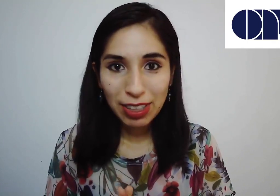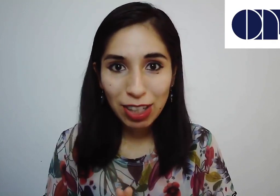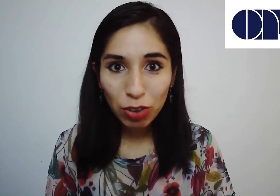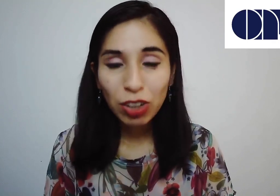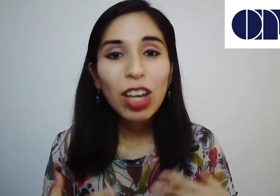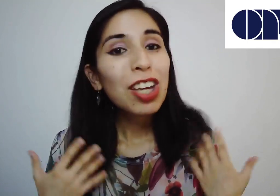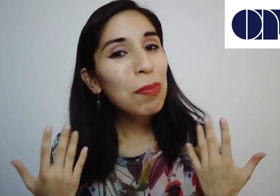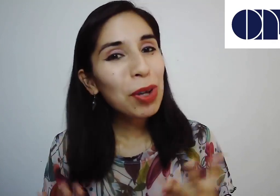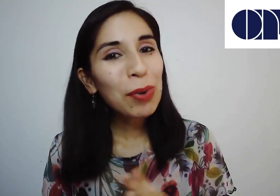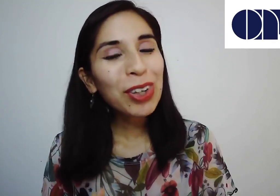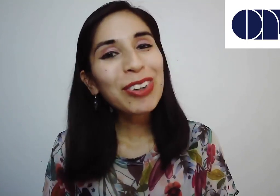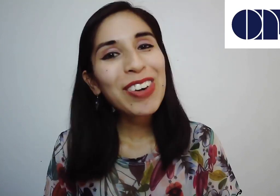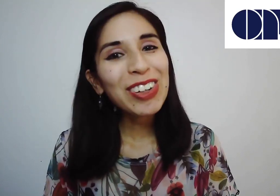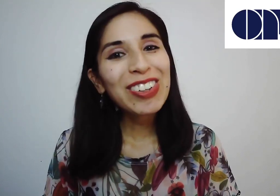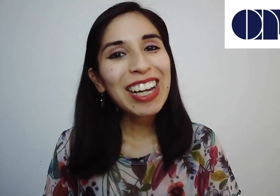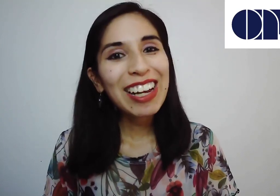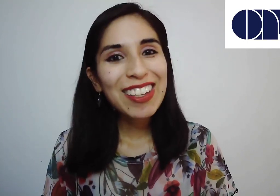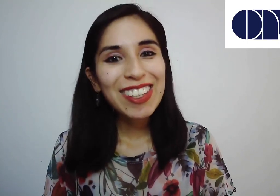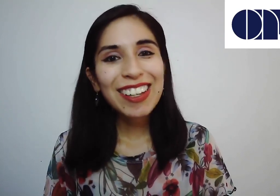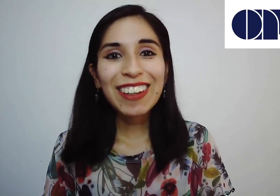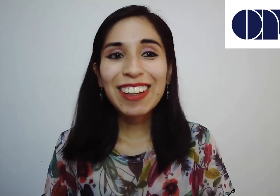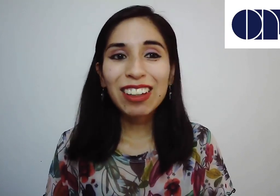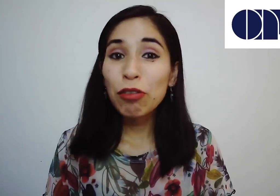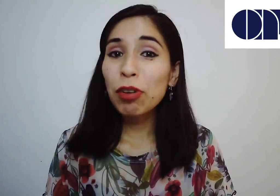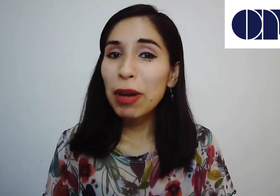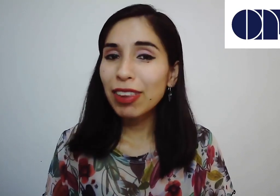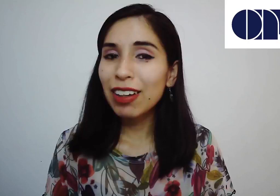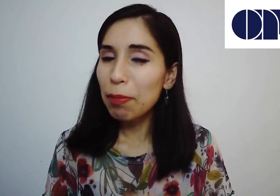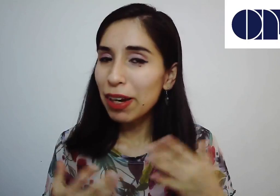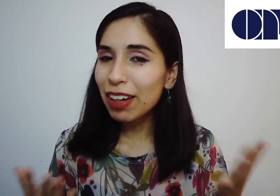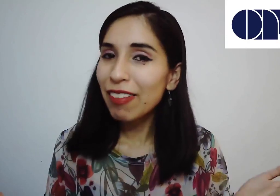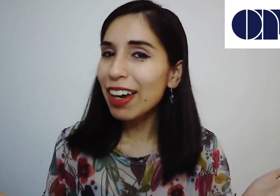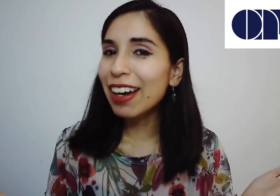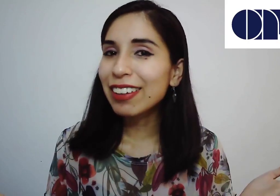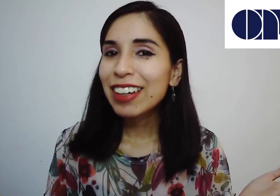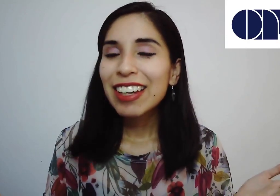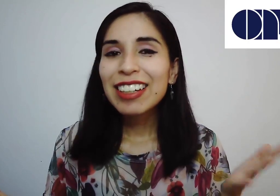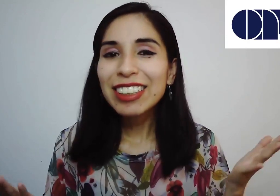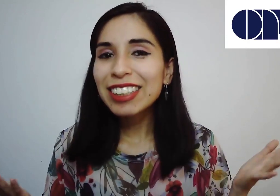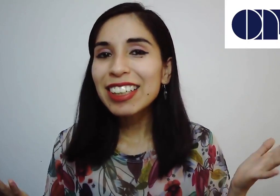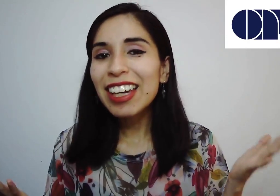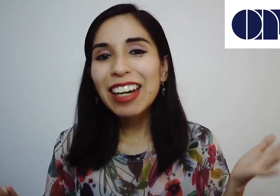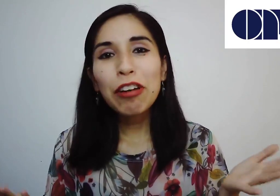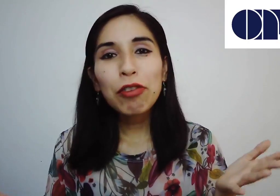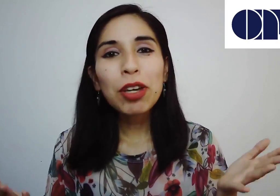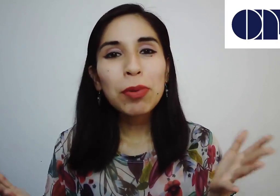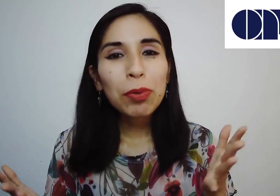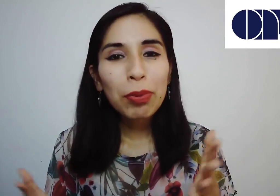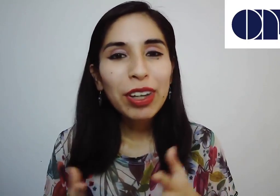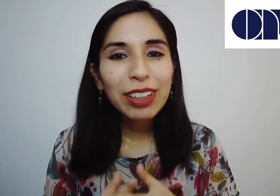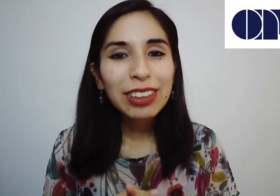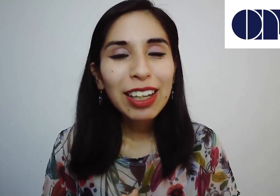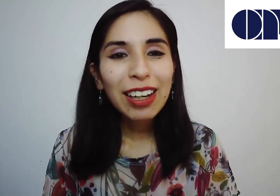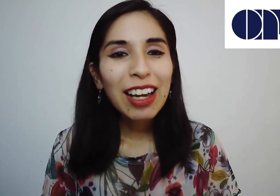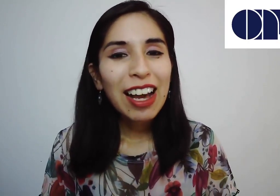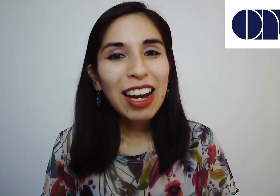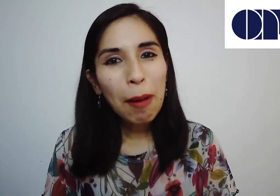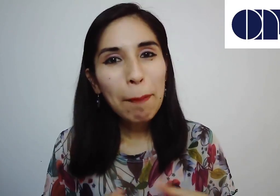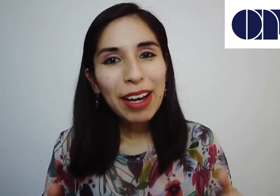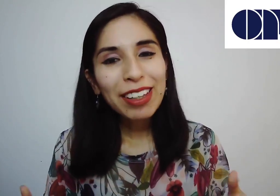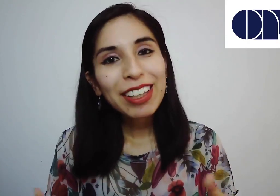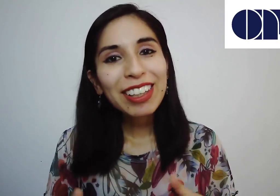restablecido y podemos retomar con la clase del taller de informática para que vean ni siquiera el facebook puede ser